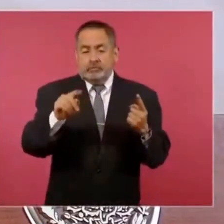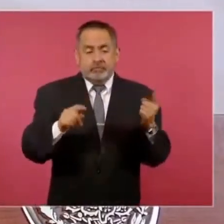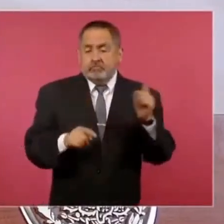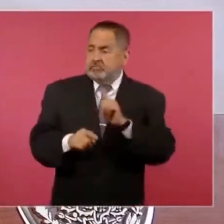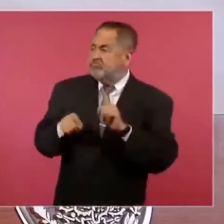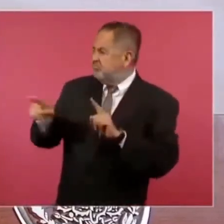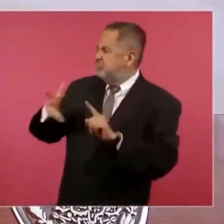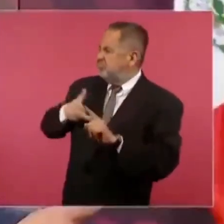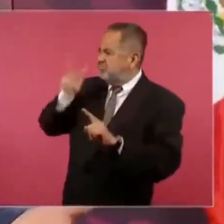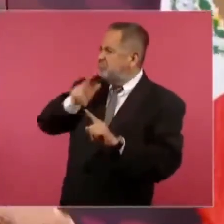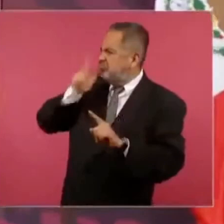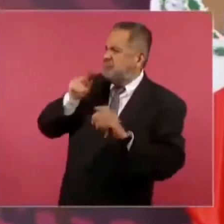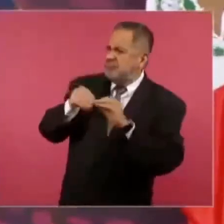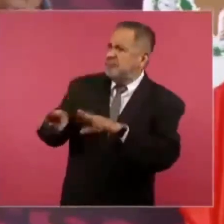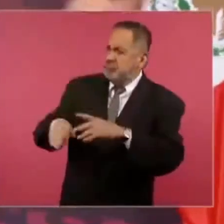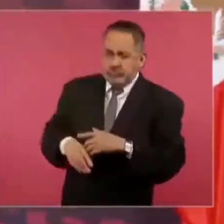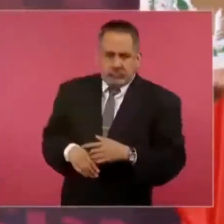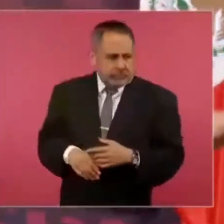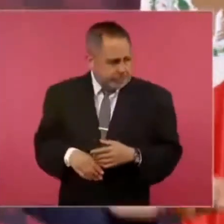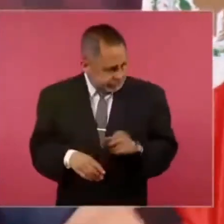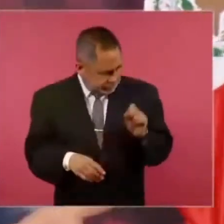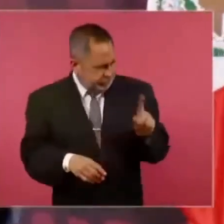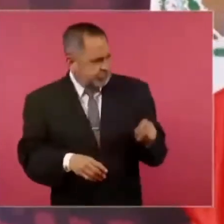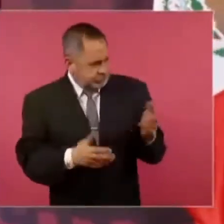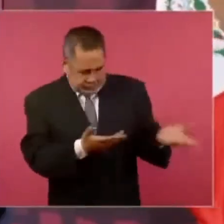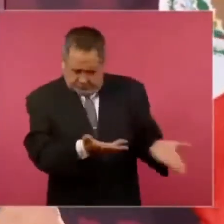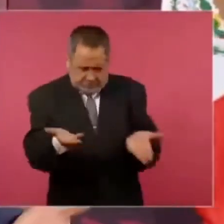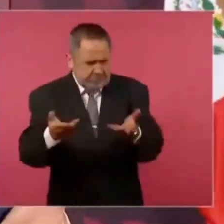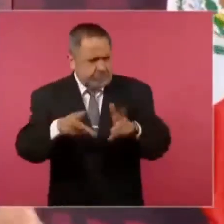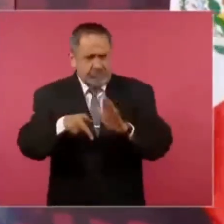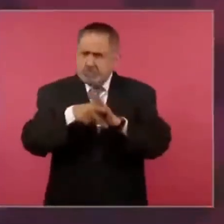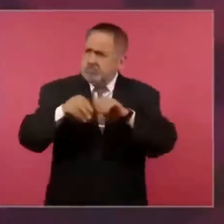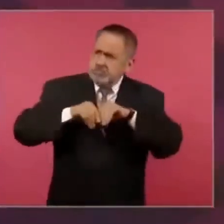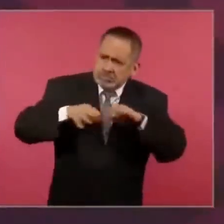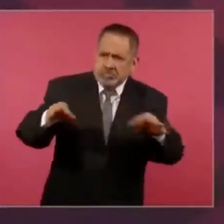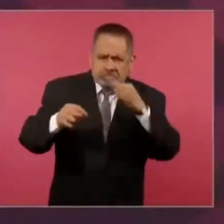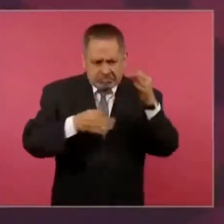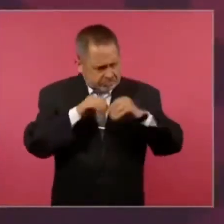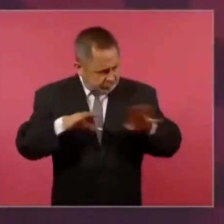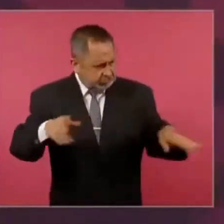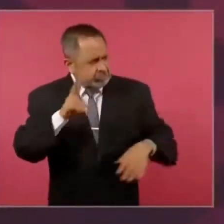no publicó, no dio a conocer su denuncia,